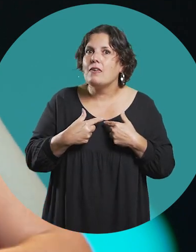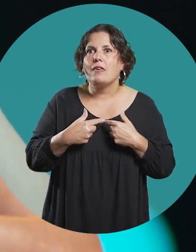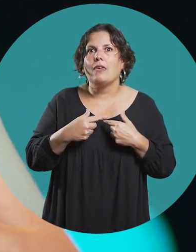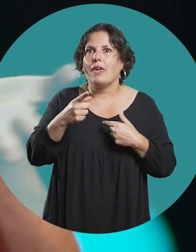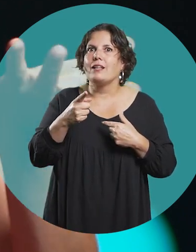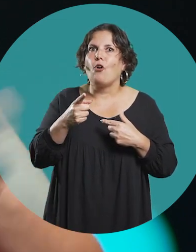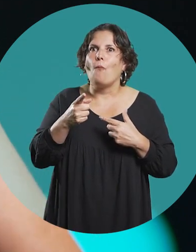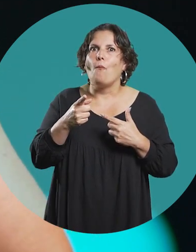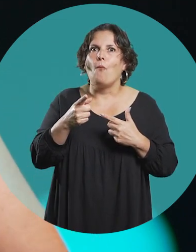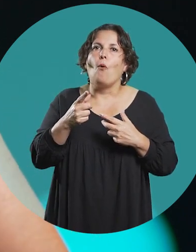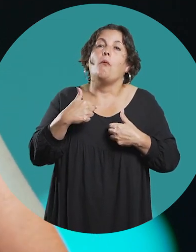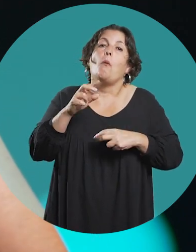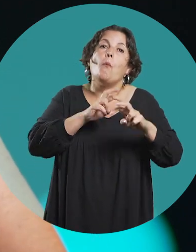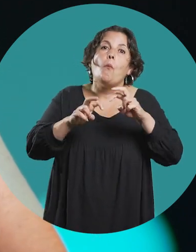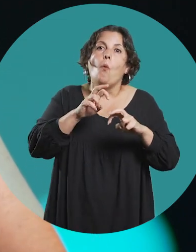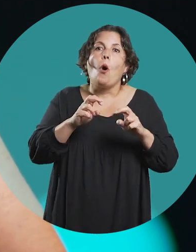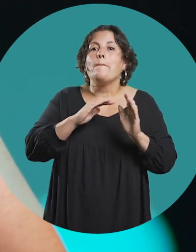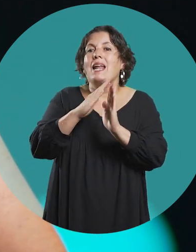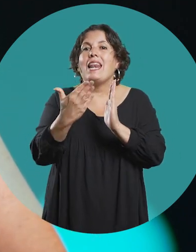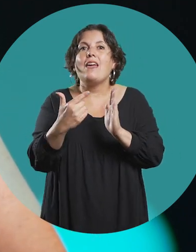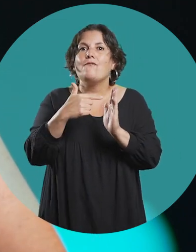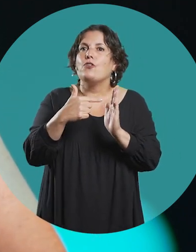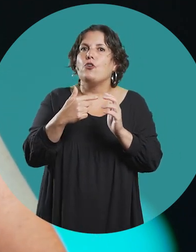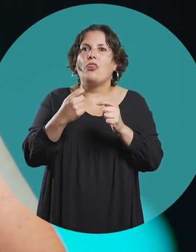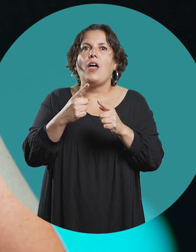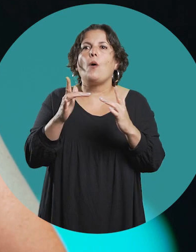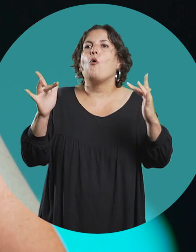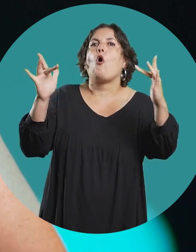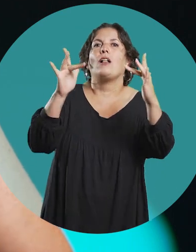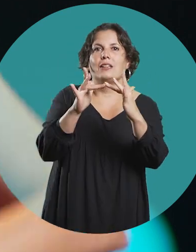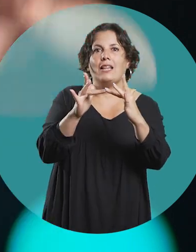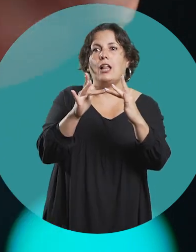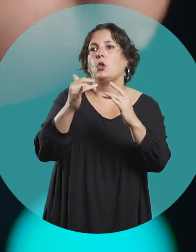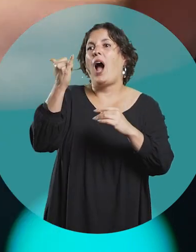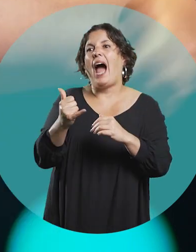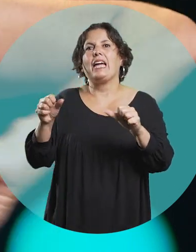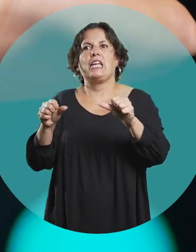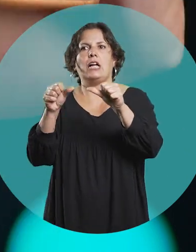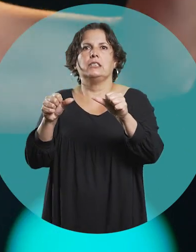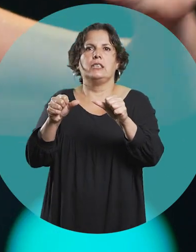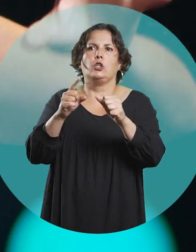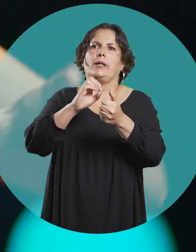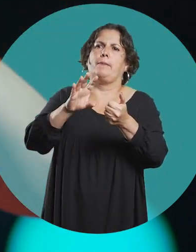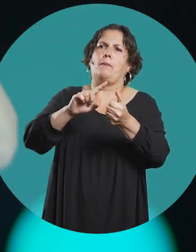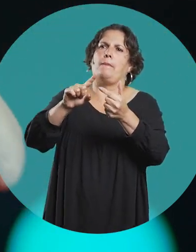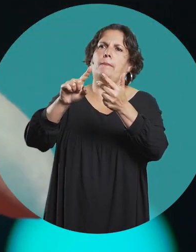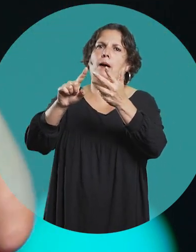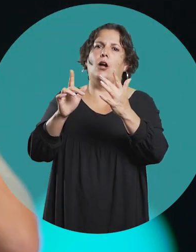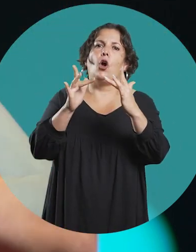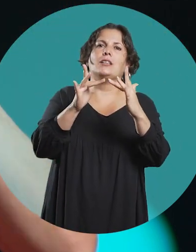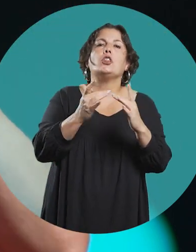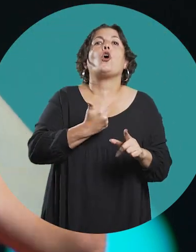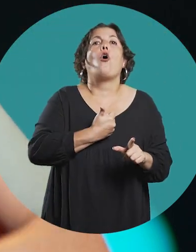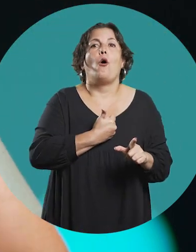ese trato, o por lo menos mis libros tratan de hacer eso, como del puente entre lo que hay que hacer y todo está mal y no sé qué, y